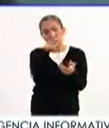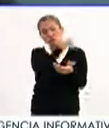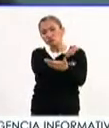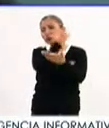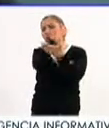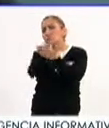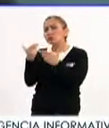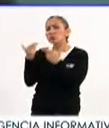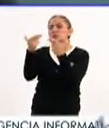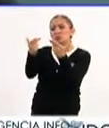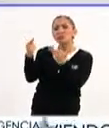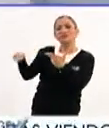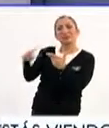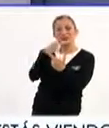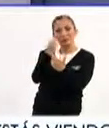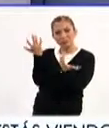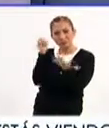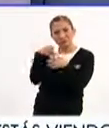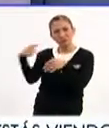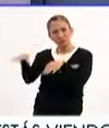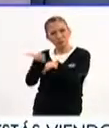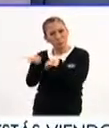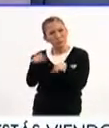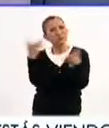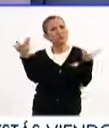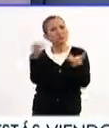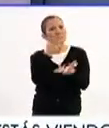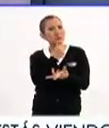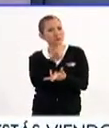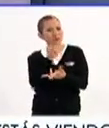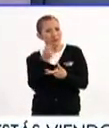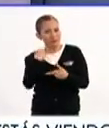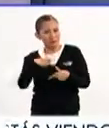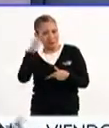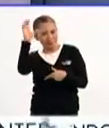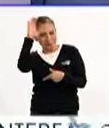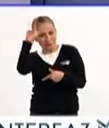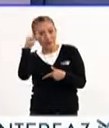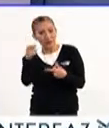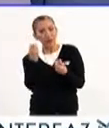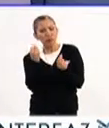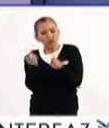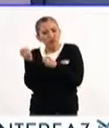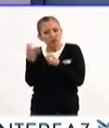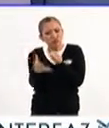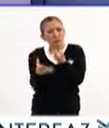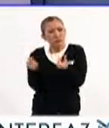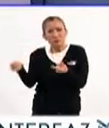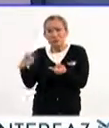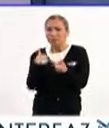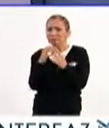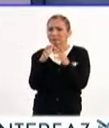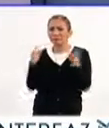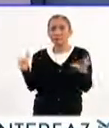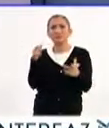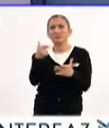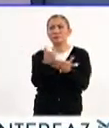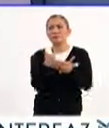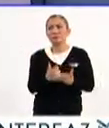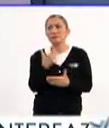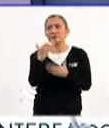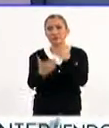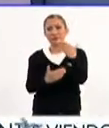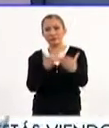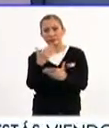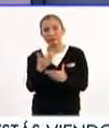acerquen al legado de estos científicos, que se acerquen a la ciencia y pues las grandes aportaciones y la forma impresionante en que nos ayudan a